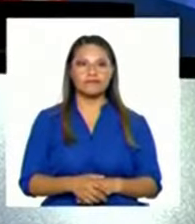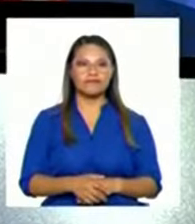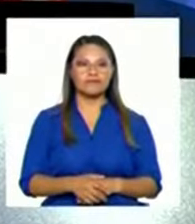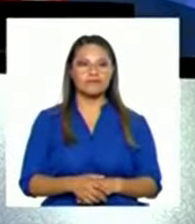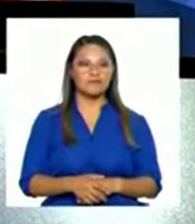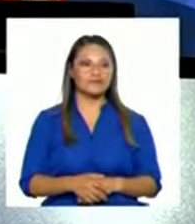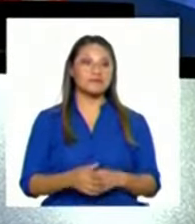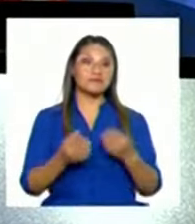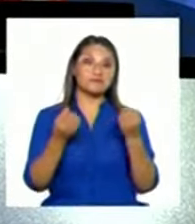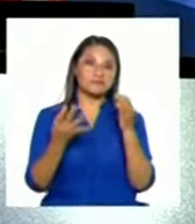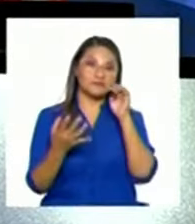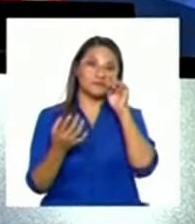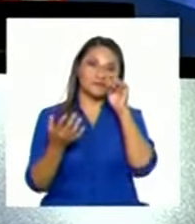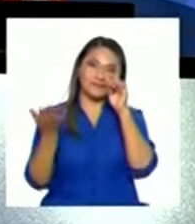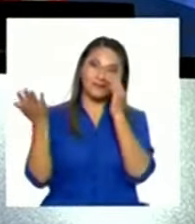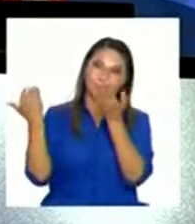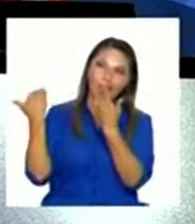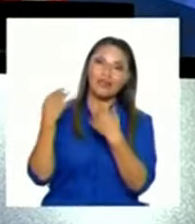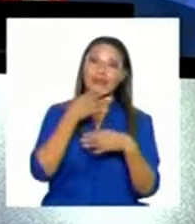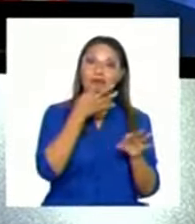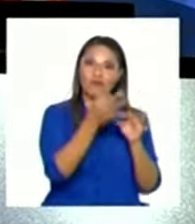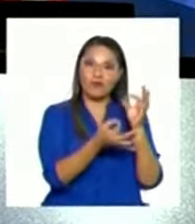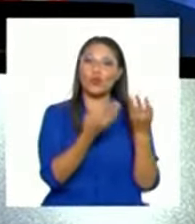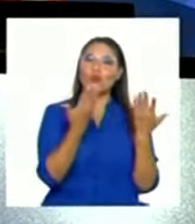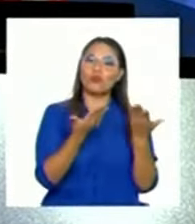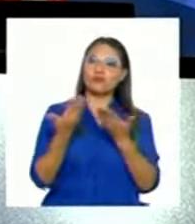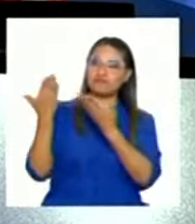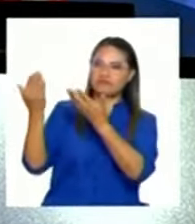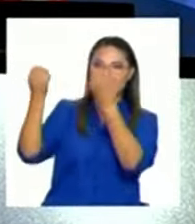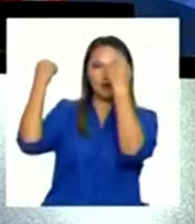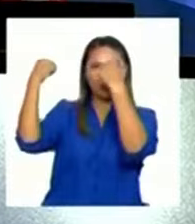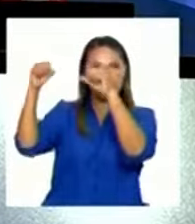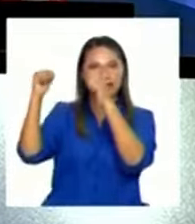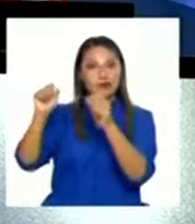Muy bien, y como lo habíamos adelantado, ya Chito Trizano